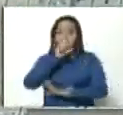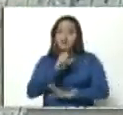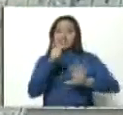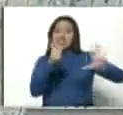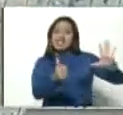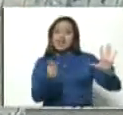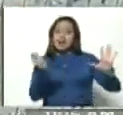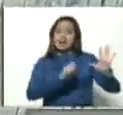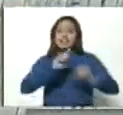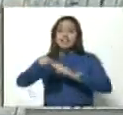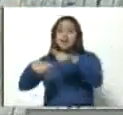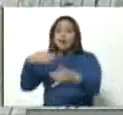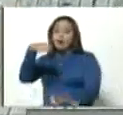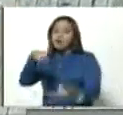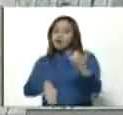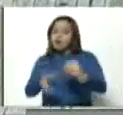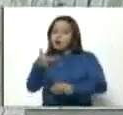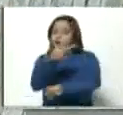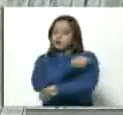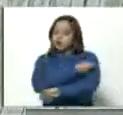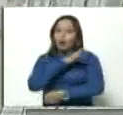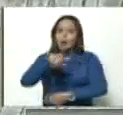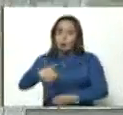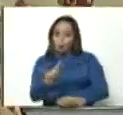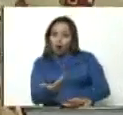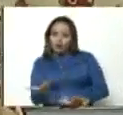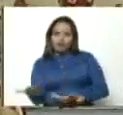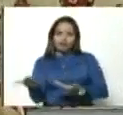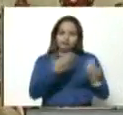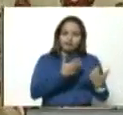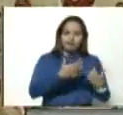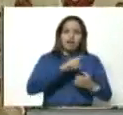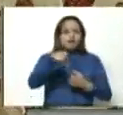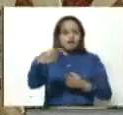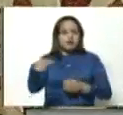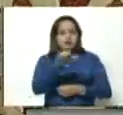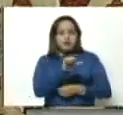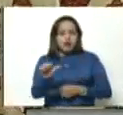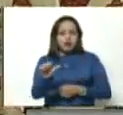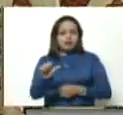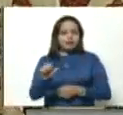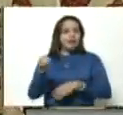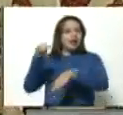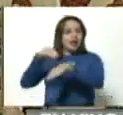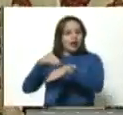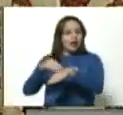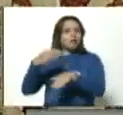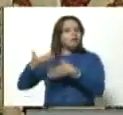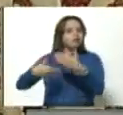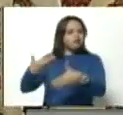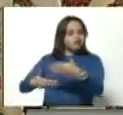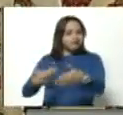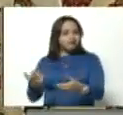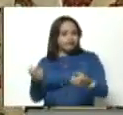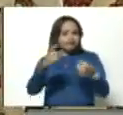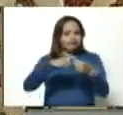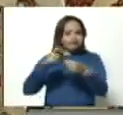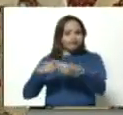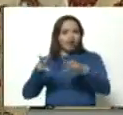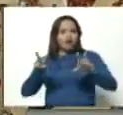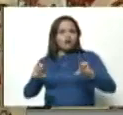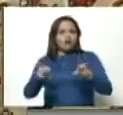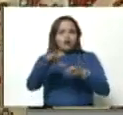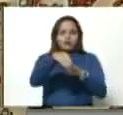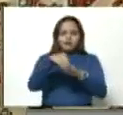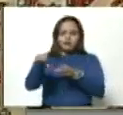haberse colocado su última vacuna. Bueno, esté pendiente que en las próximas semanas vamos a estar progresivamente incorporando nuevos sectores.